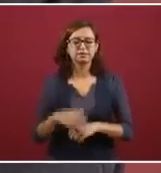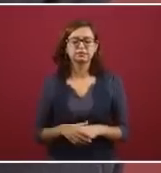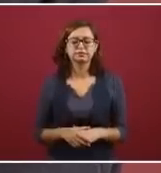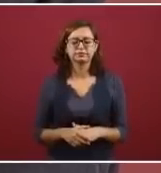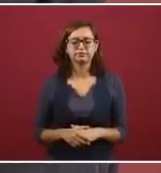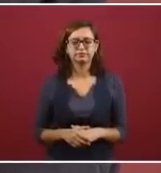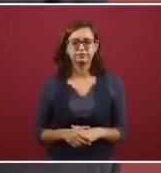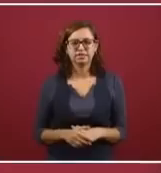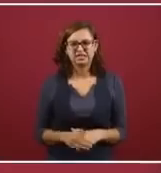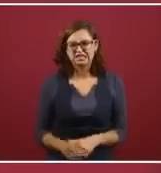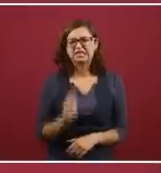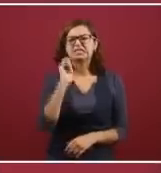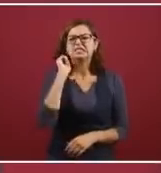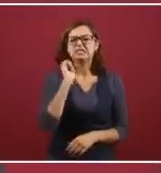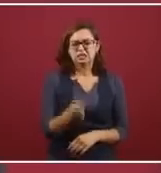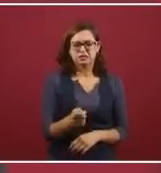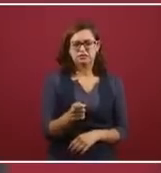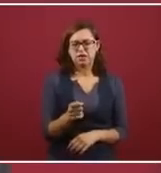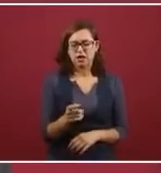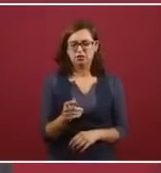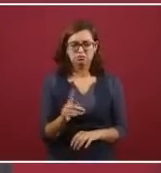adicional a lo que